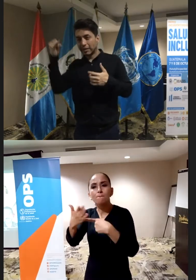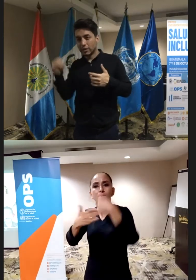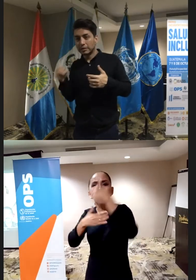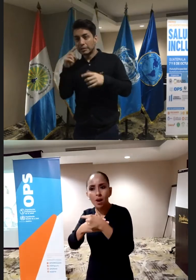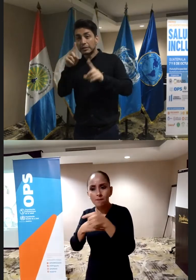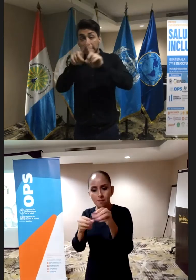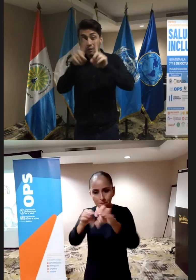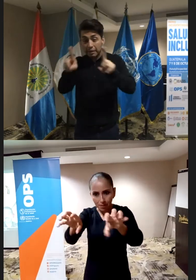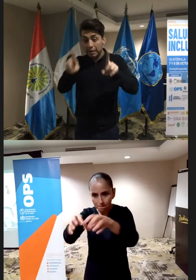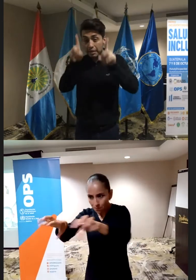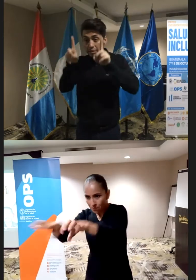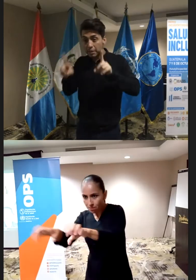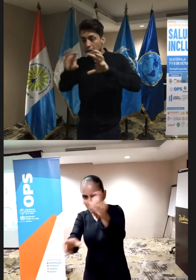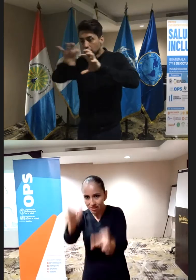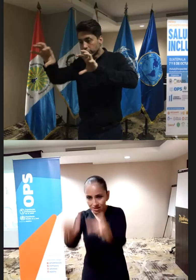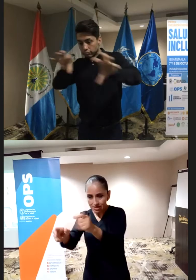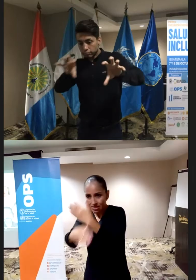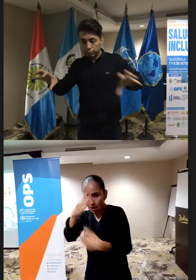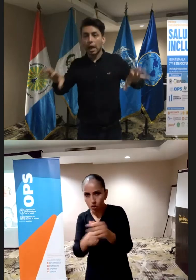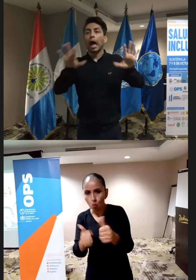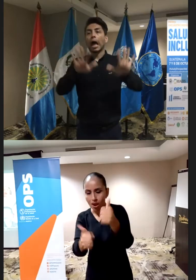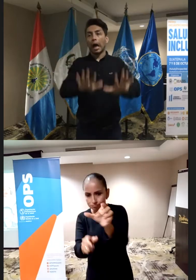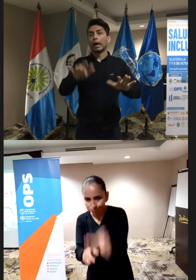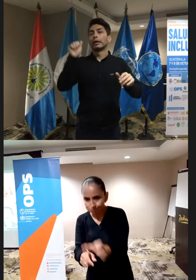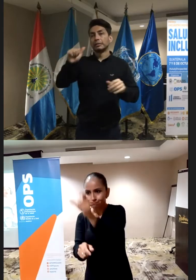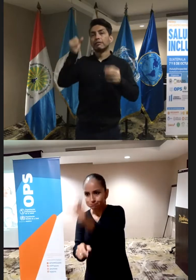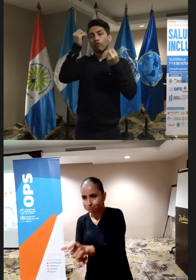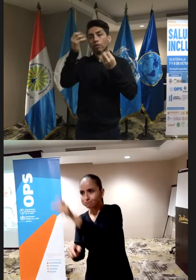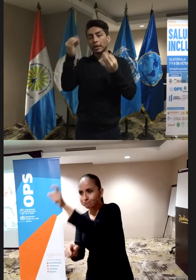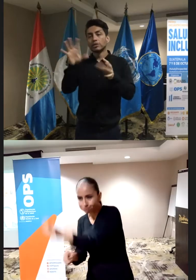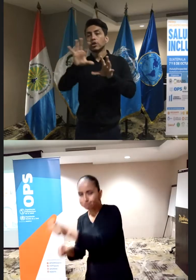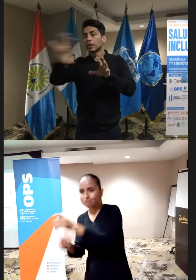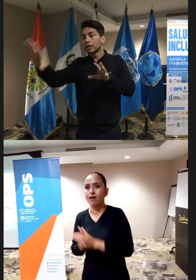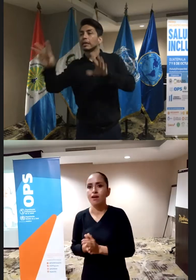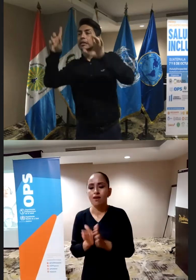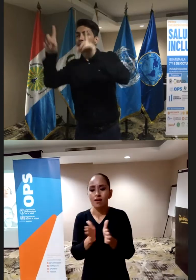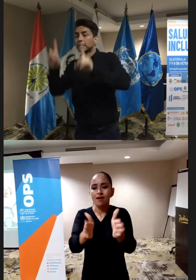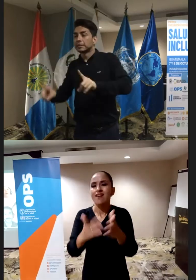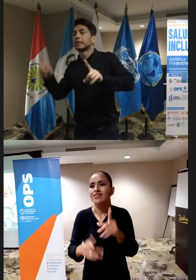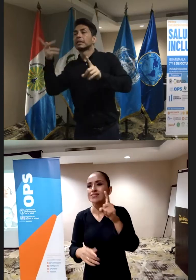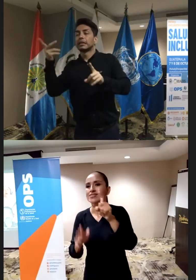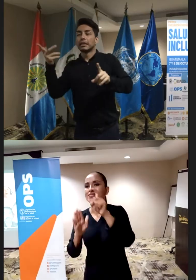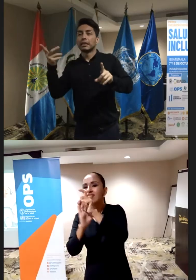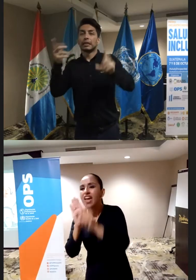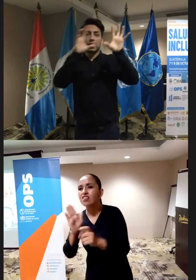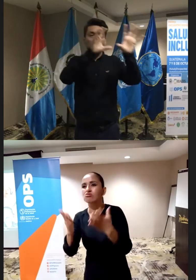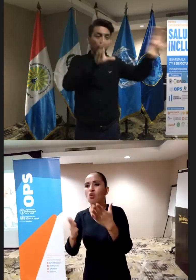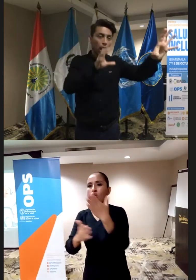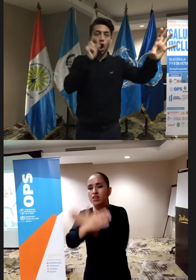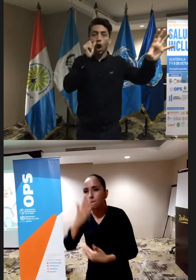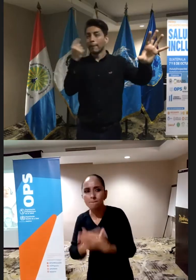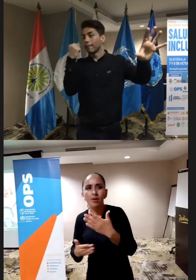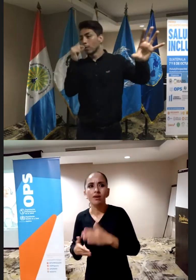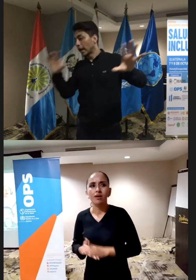discapacidad. Así, los datos desglosados por edad, sexo, discapacidad, son